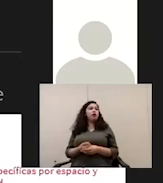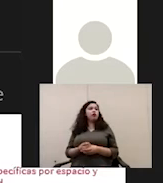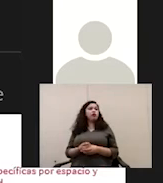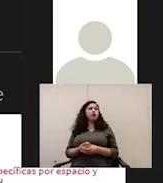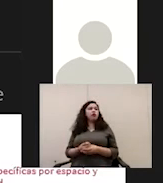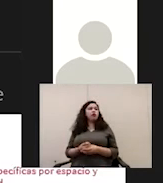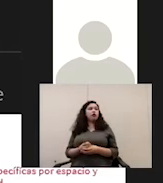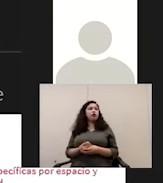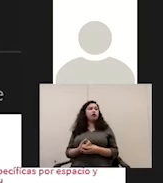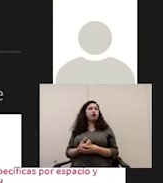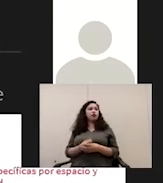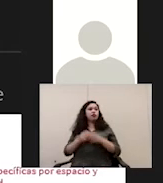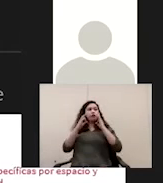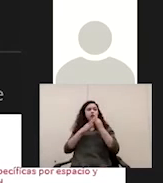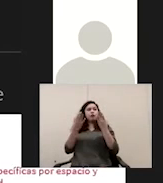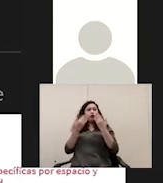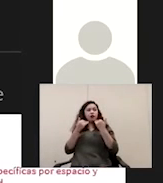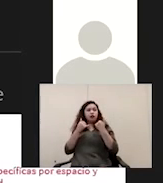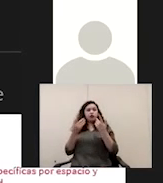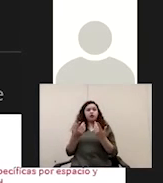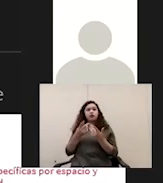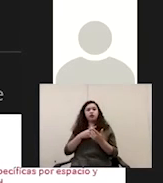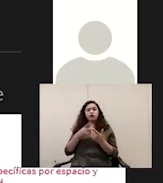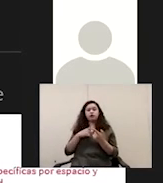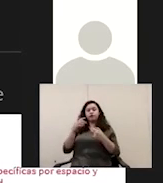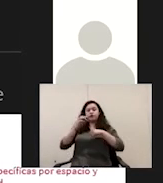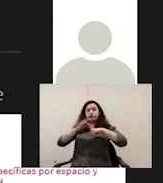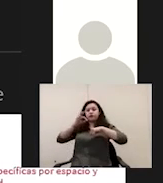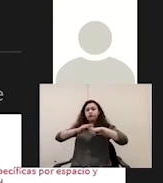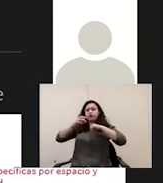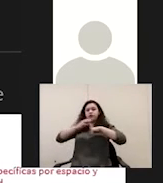presentan fiebre, ya no hay tos. Entonces, al momento que se vayan,